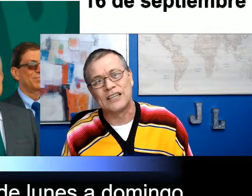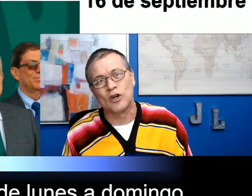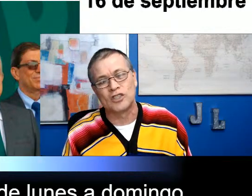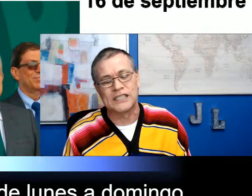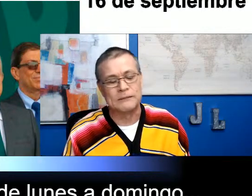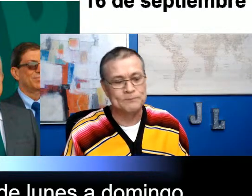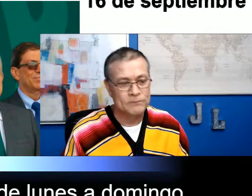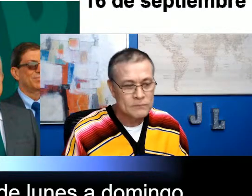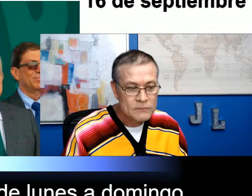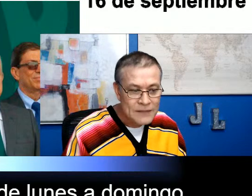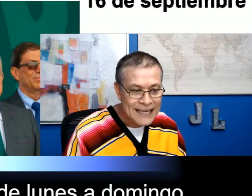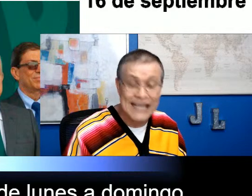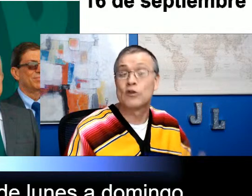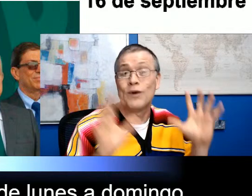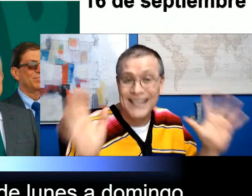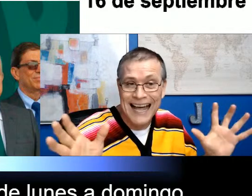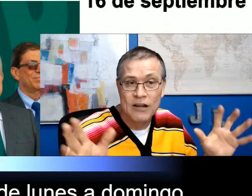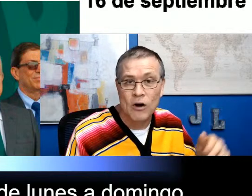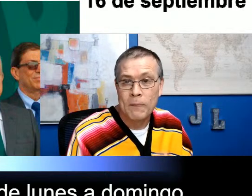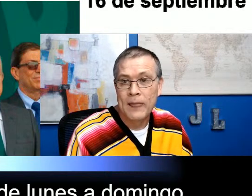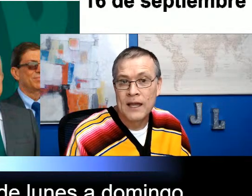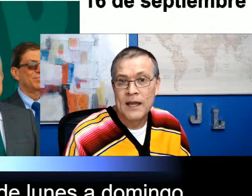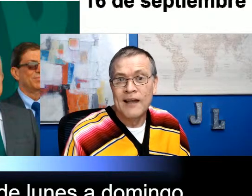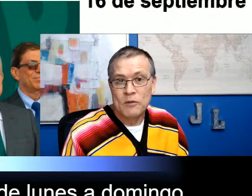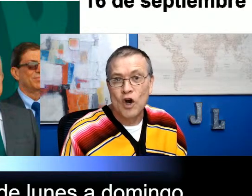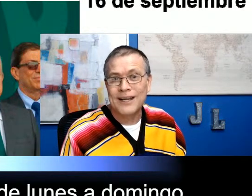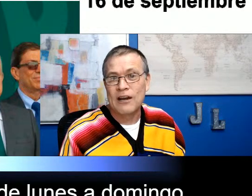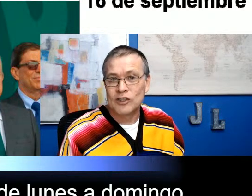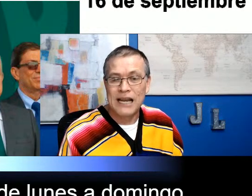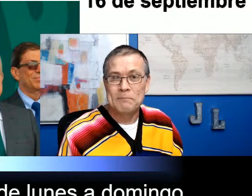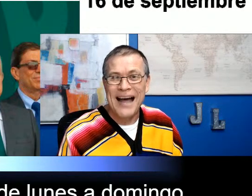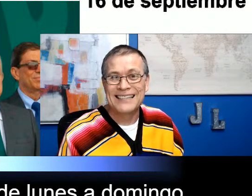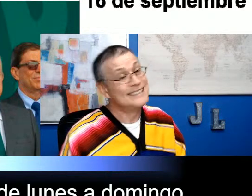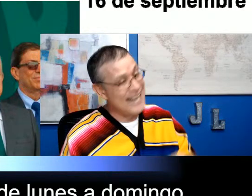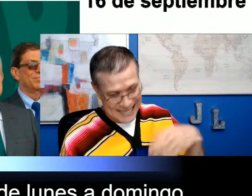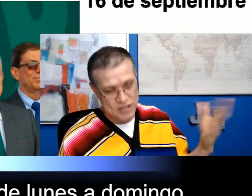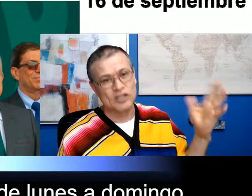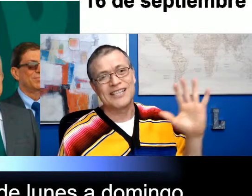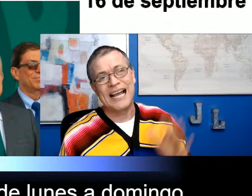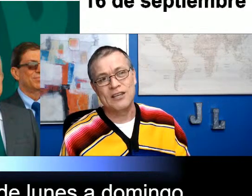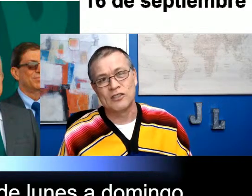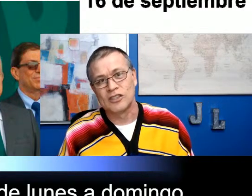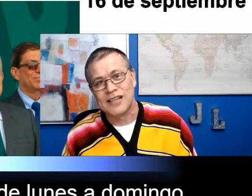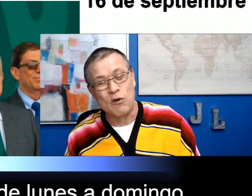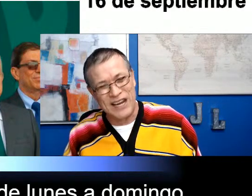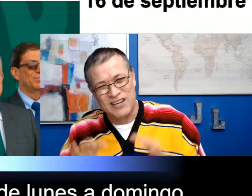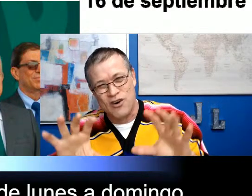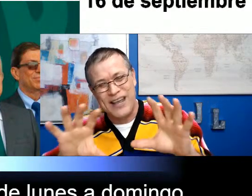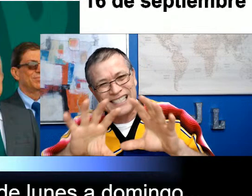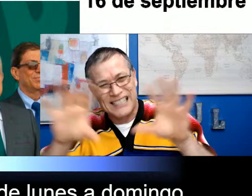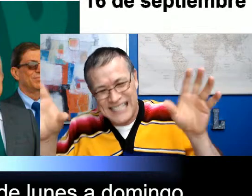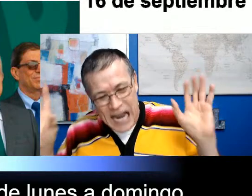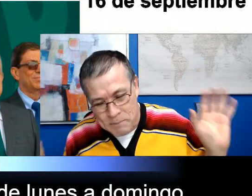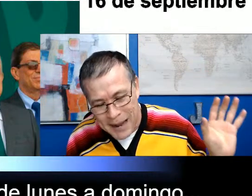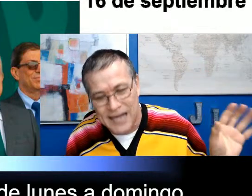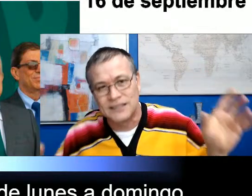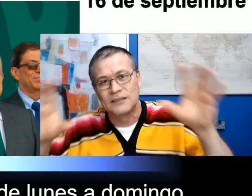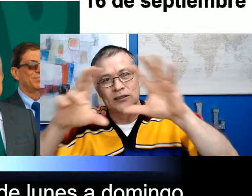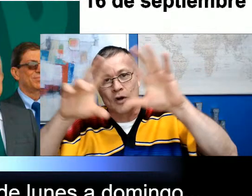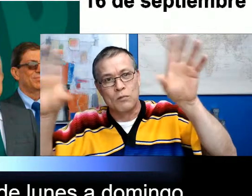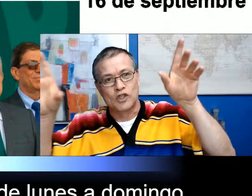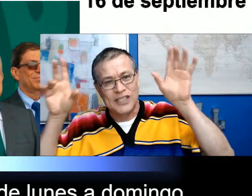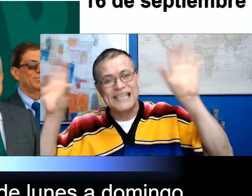desde entonces. El cura Hidalgo vio que los del PAN de aquellos años, aunque no existía el